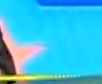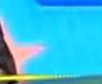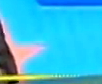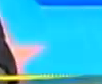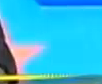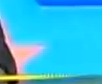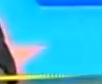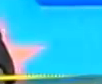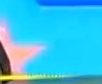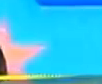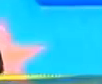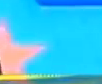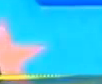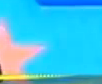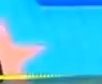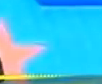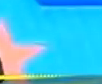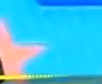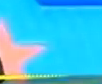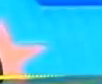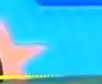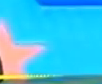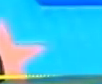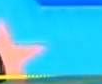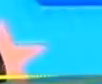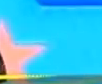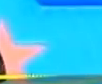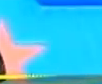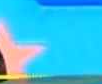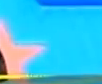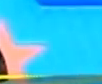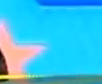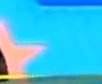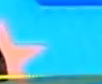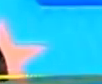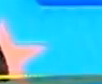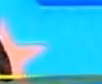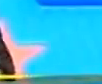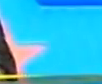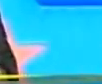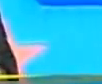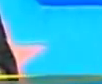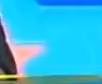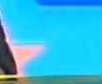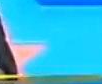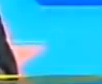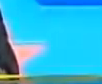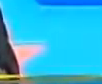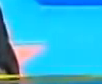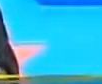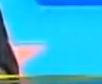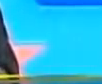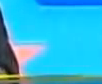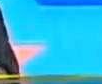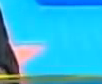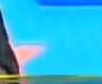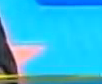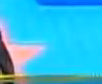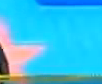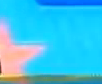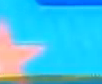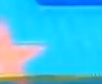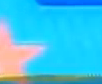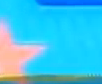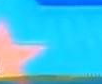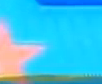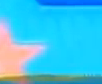a ver a quién le toca más o a quién le toca menos. Son realmente la ex de la condición